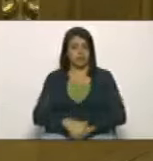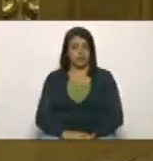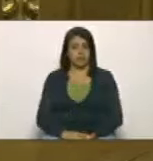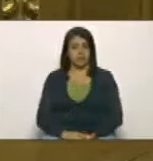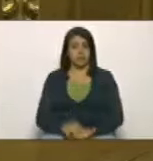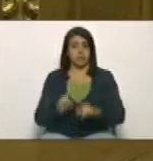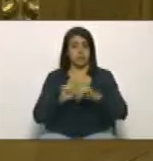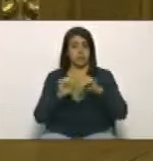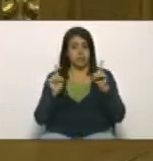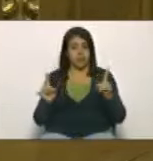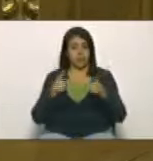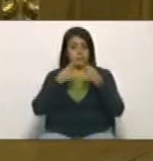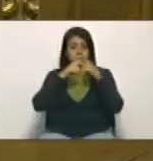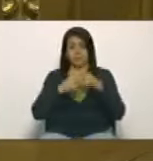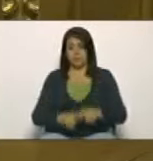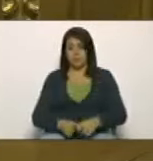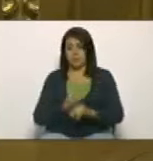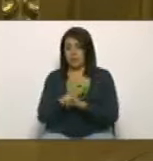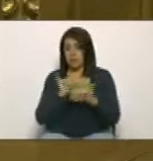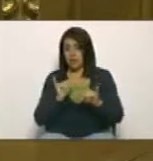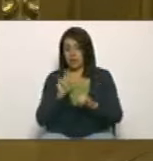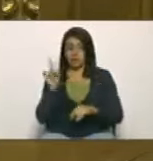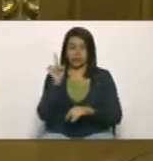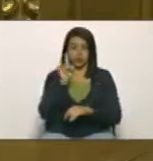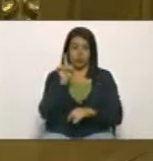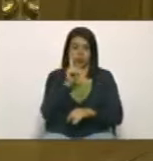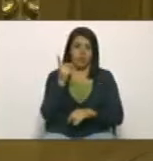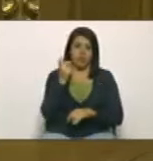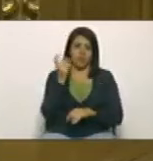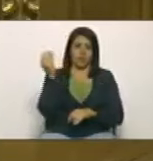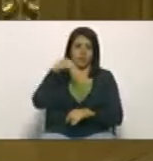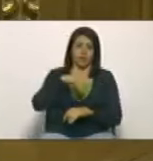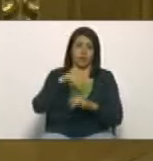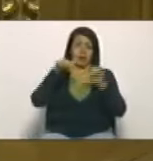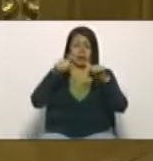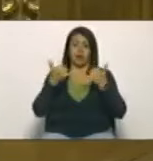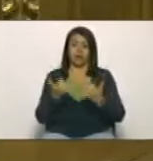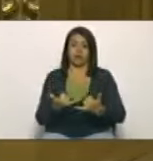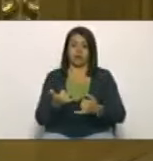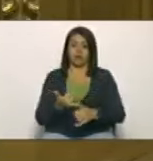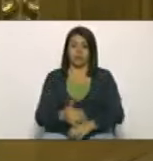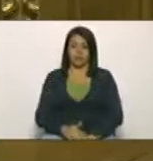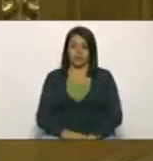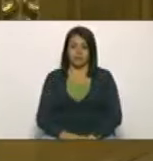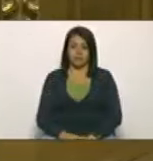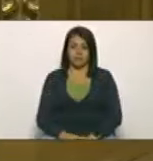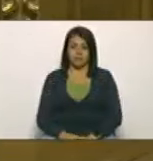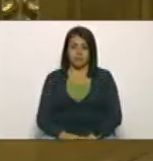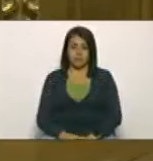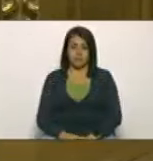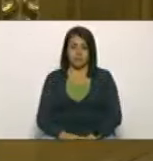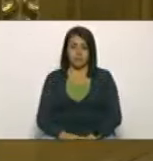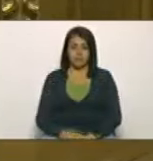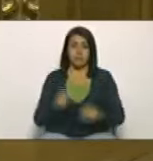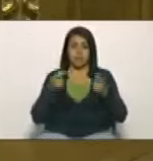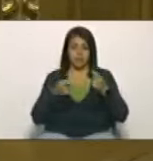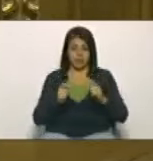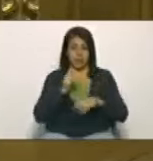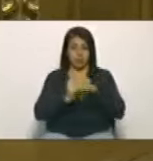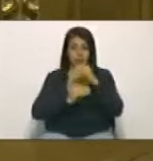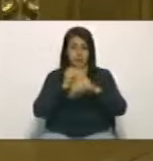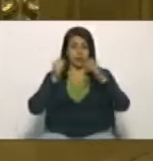Pero solo contabilizarlo no es suficiente ya en este momento. Tratamos de hacer